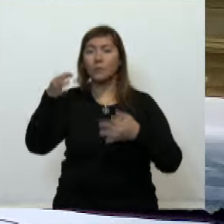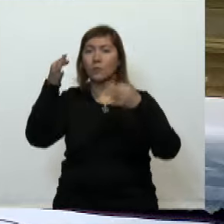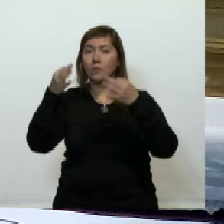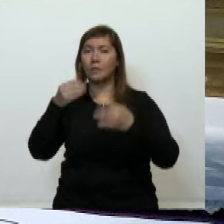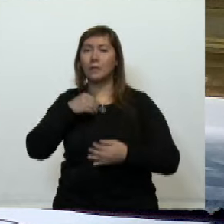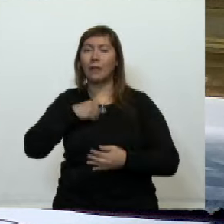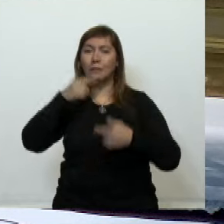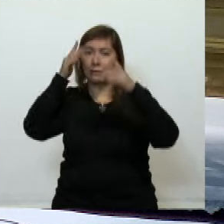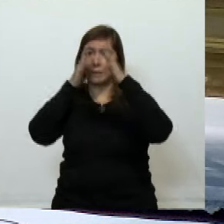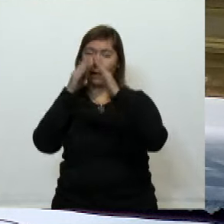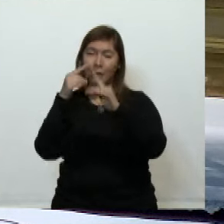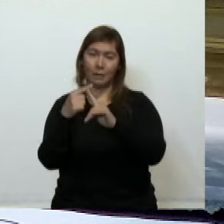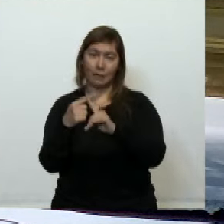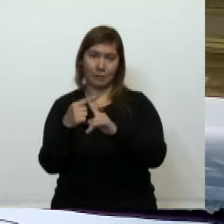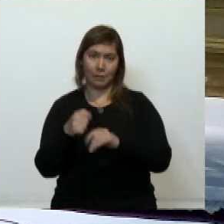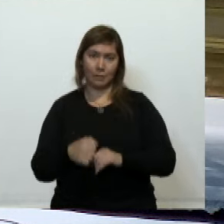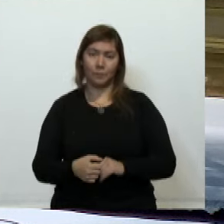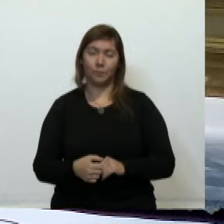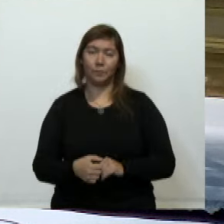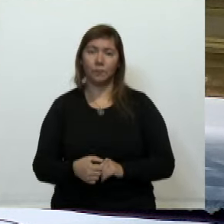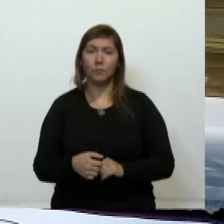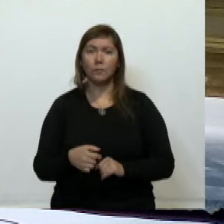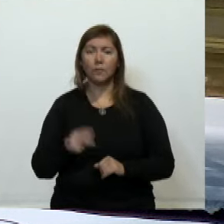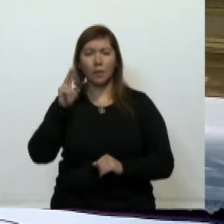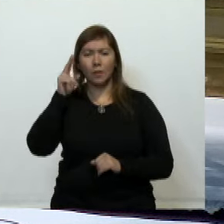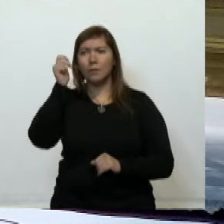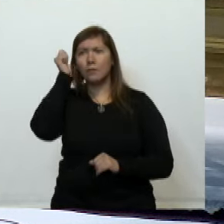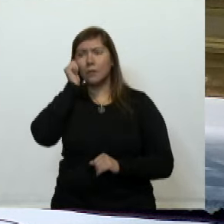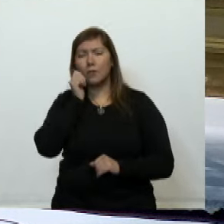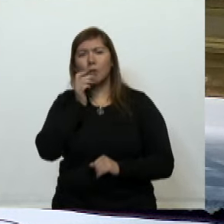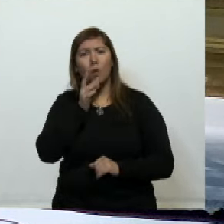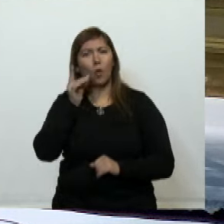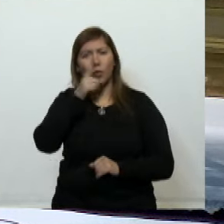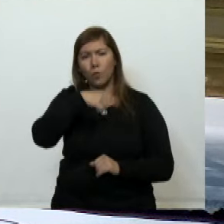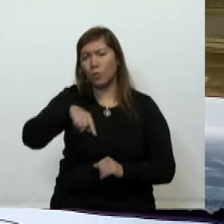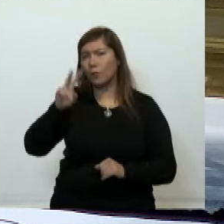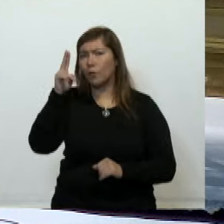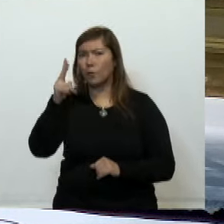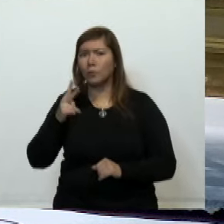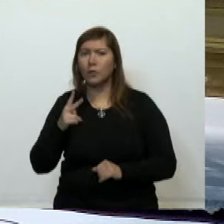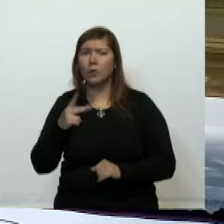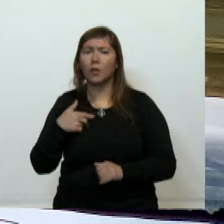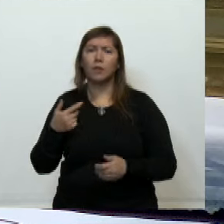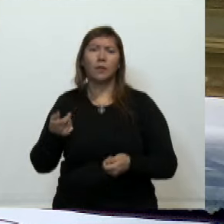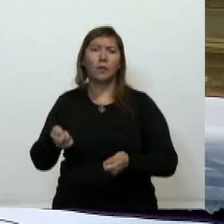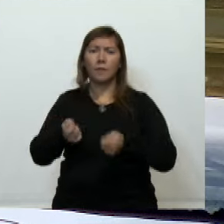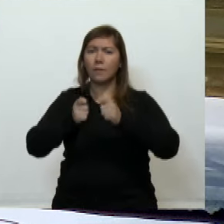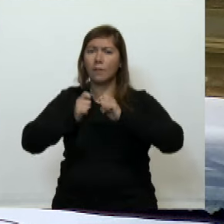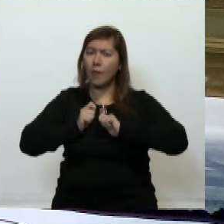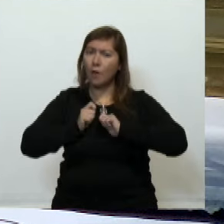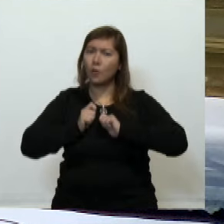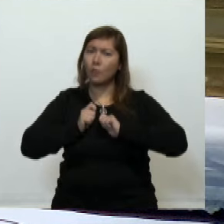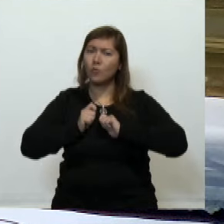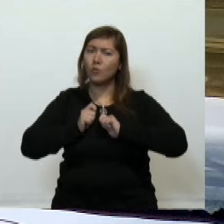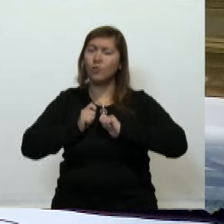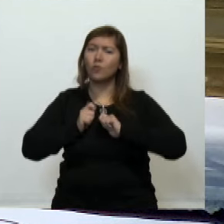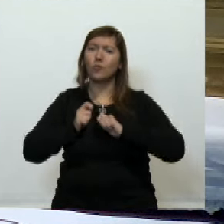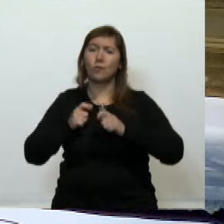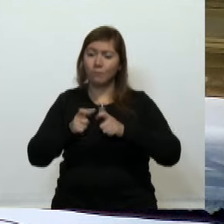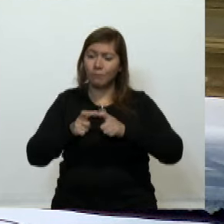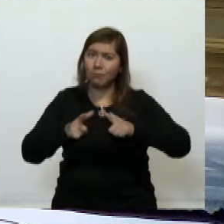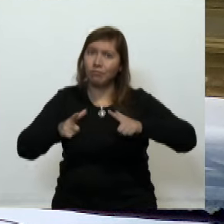Señor y Dios nuestro, mira con bondad los dones de la Iglesia en oración y concede que al recibirlos se acreciente la santidad